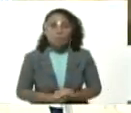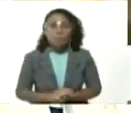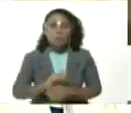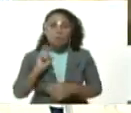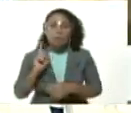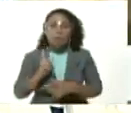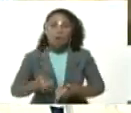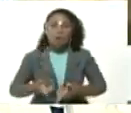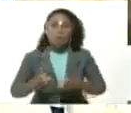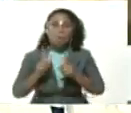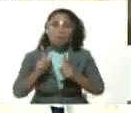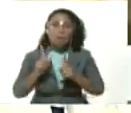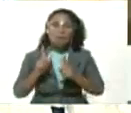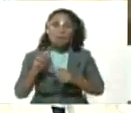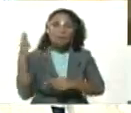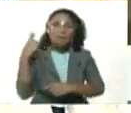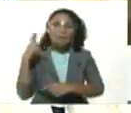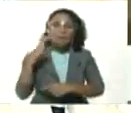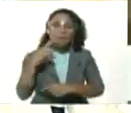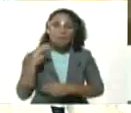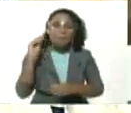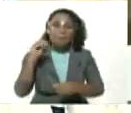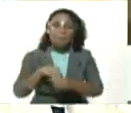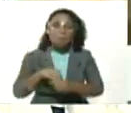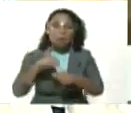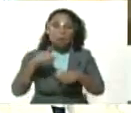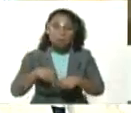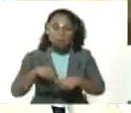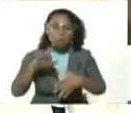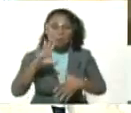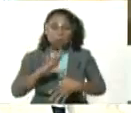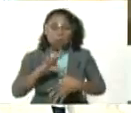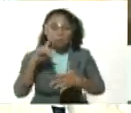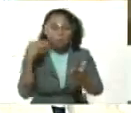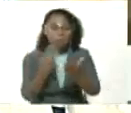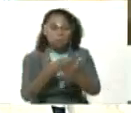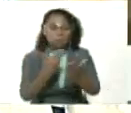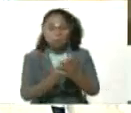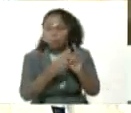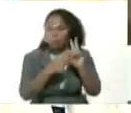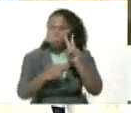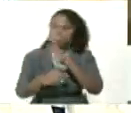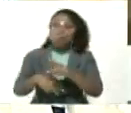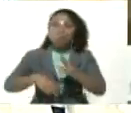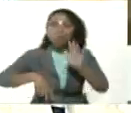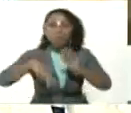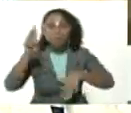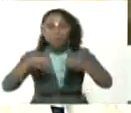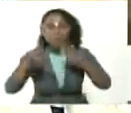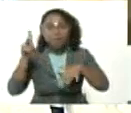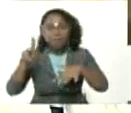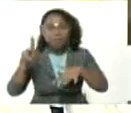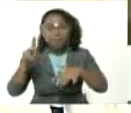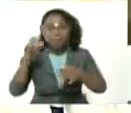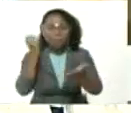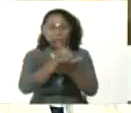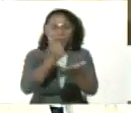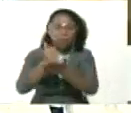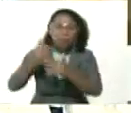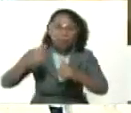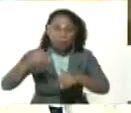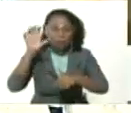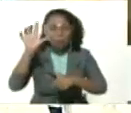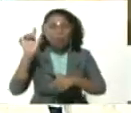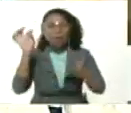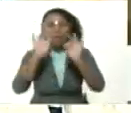autoridad religiosa que está en el continente, que viene a certificar alrededor de 12 mataderos en el país, en las técnicas